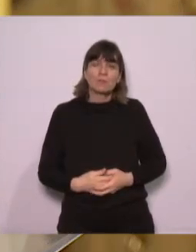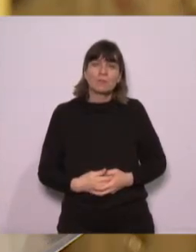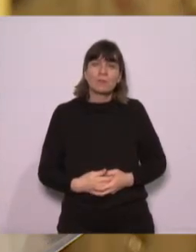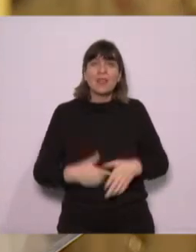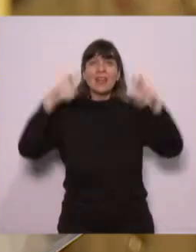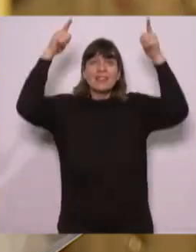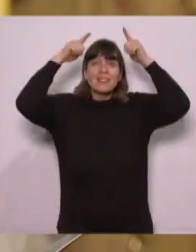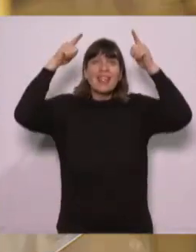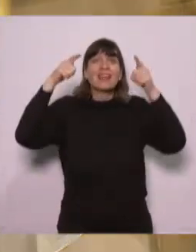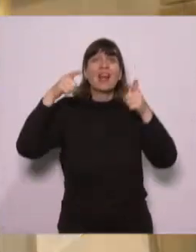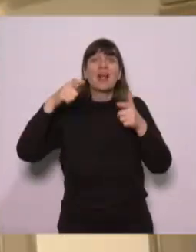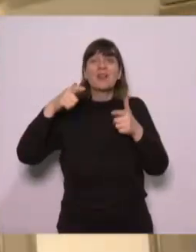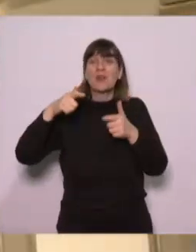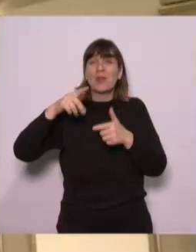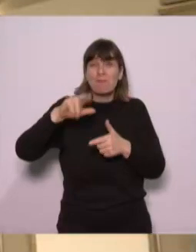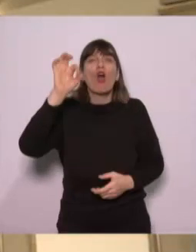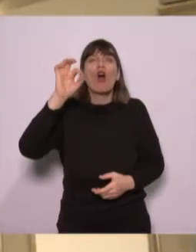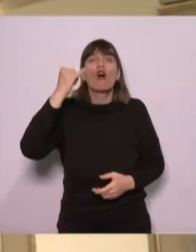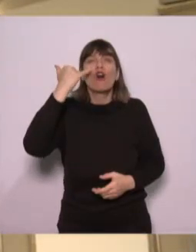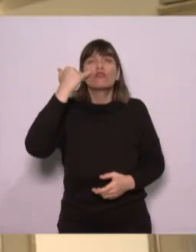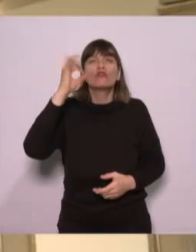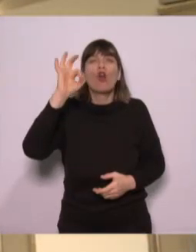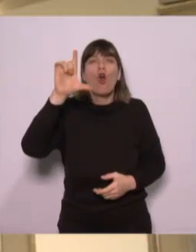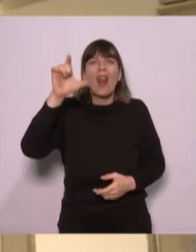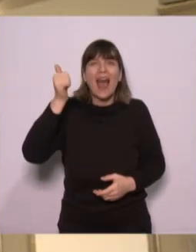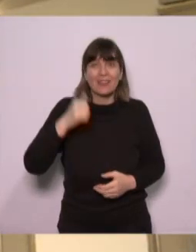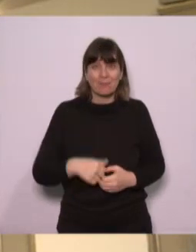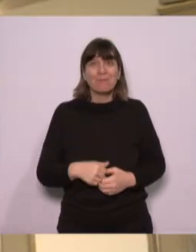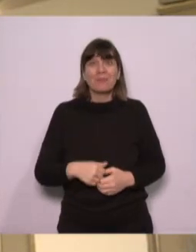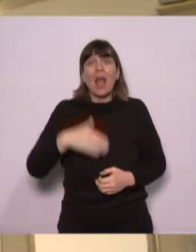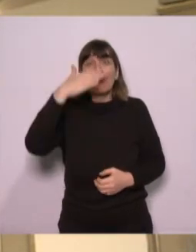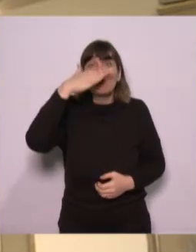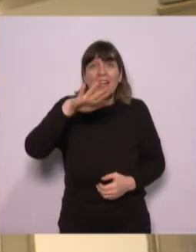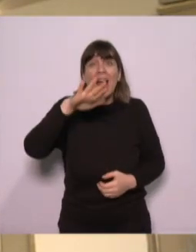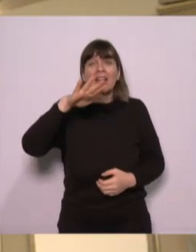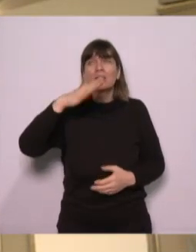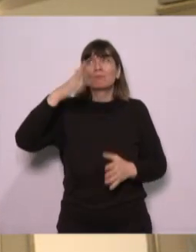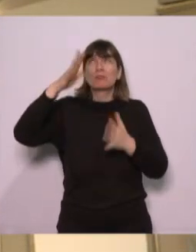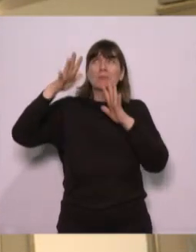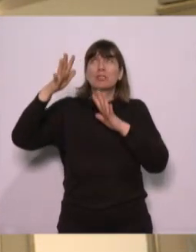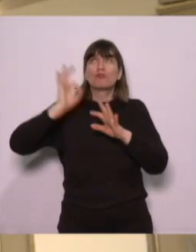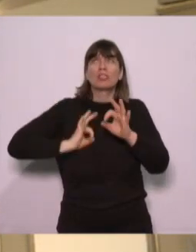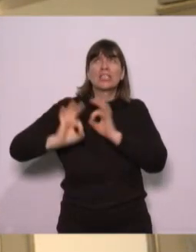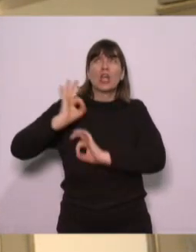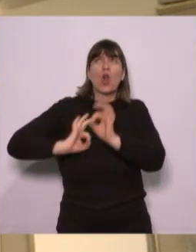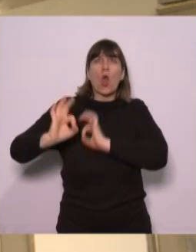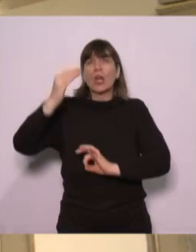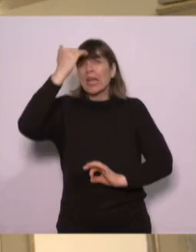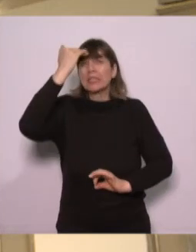San Cayetano, allá a finales del siglo XV,